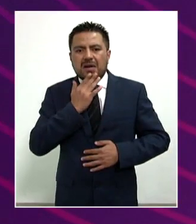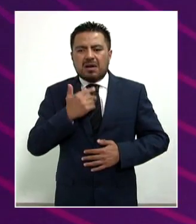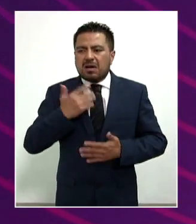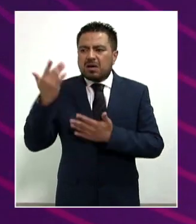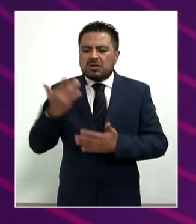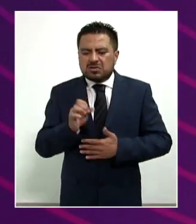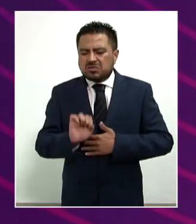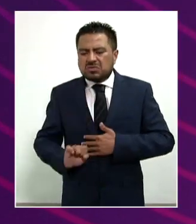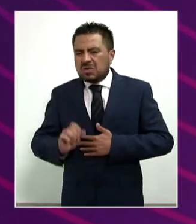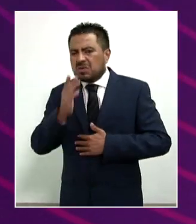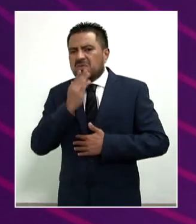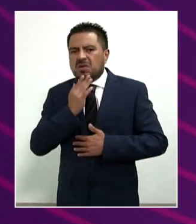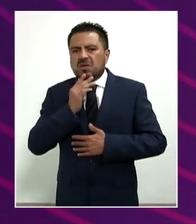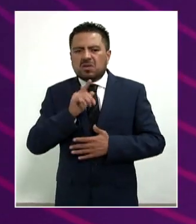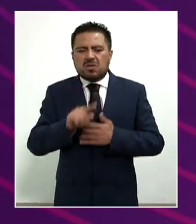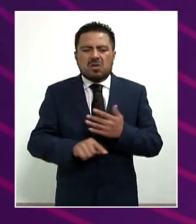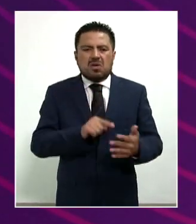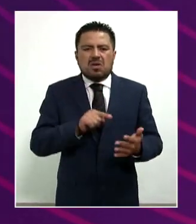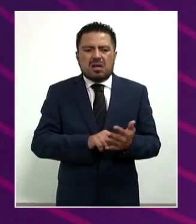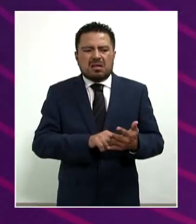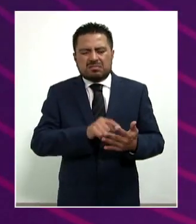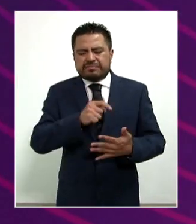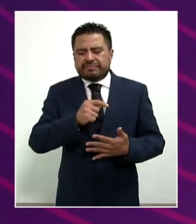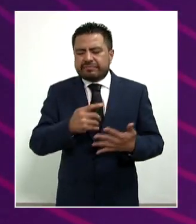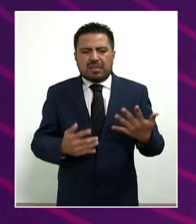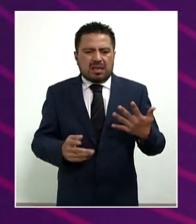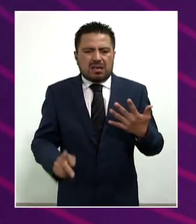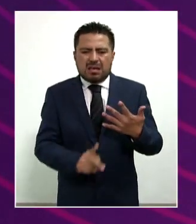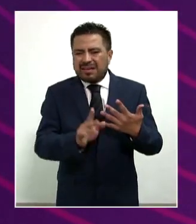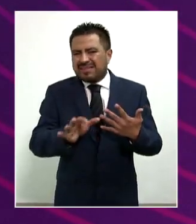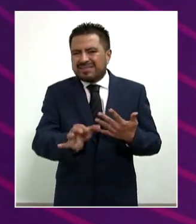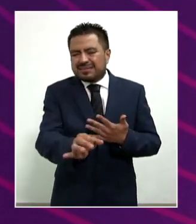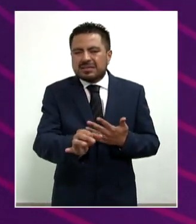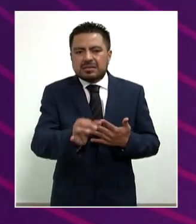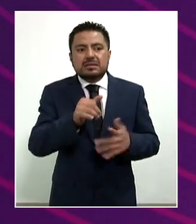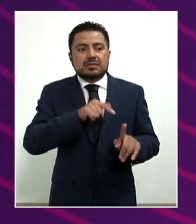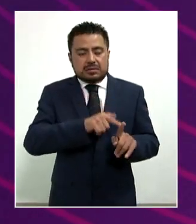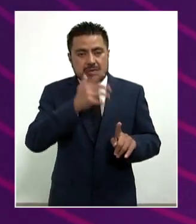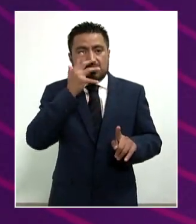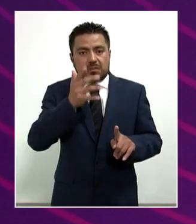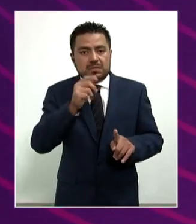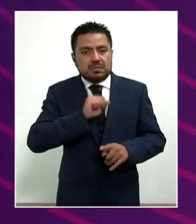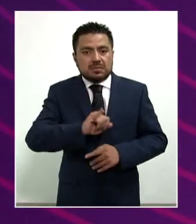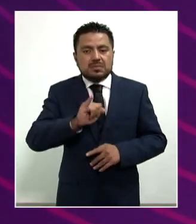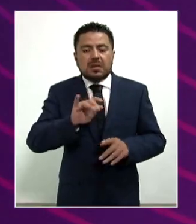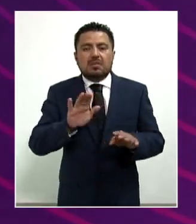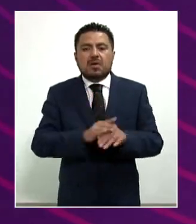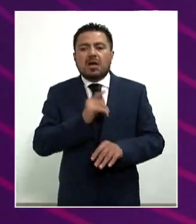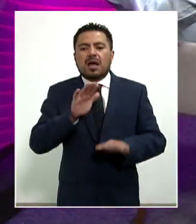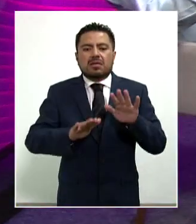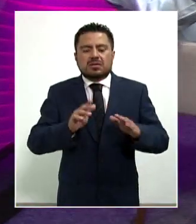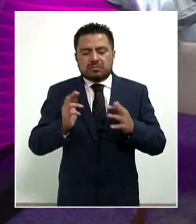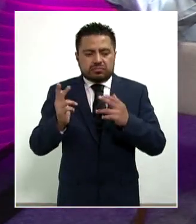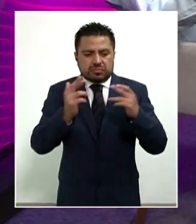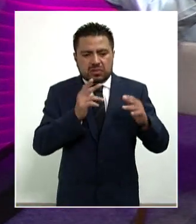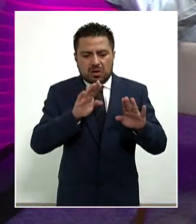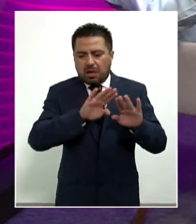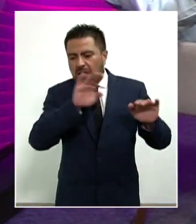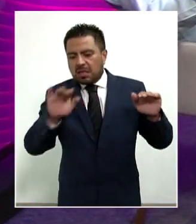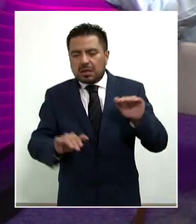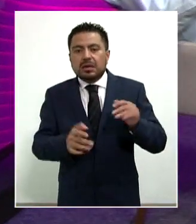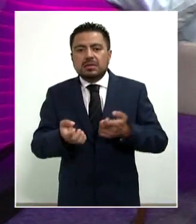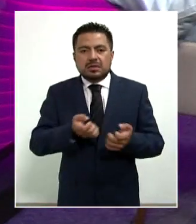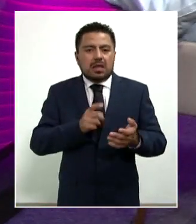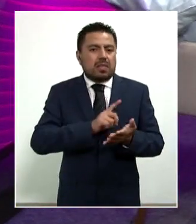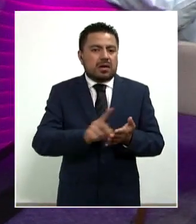venimos del sur, no venimos de una zona rural, etcétera. Lo cual es muy serio porque entonces se rompe la cohesión por desigualdad en el